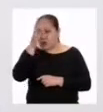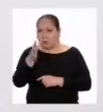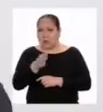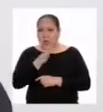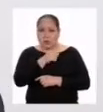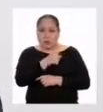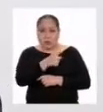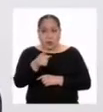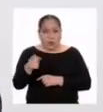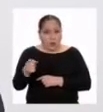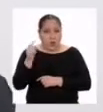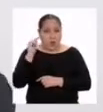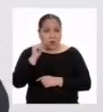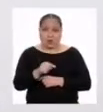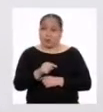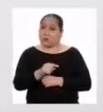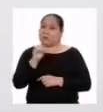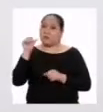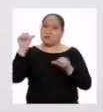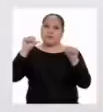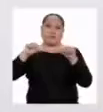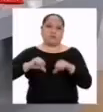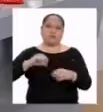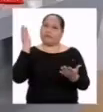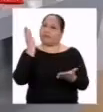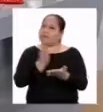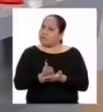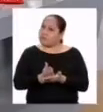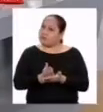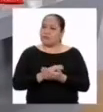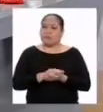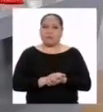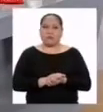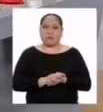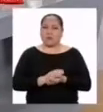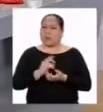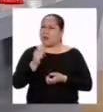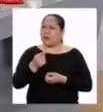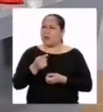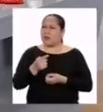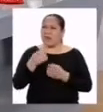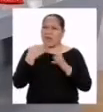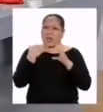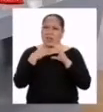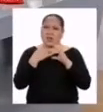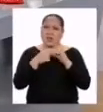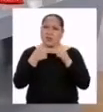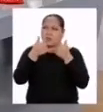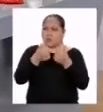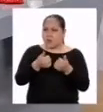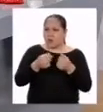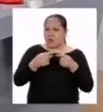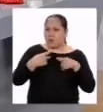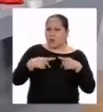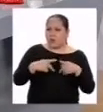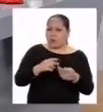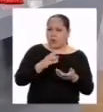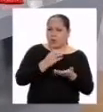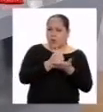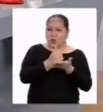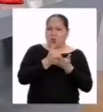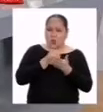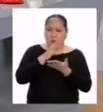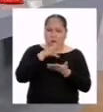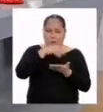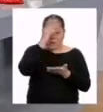acciones así son bastante perjudiciales. Por un lado, el internet es muy bueno porque nos permite aprender,